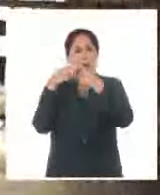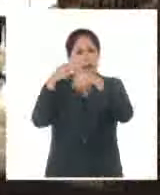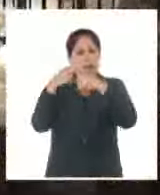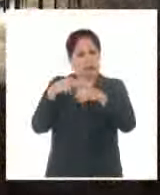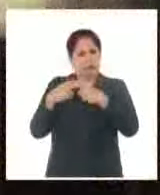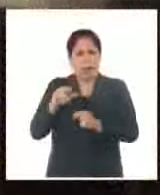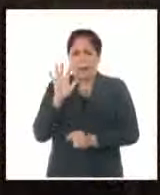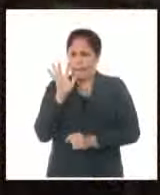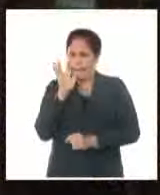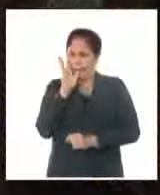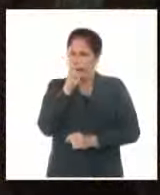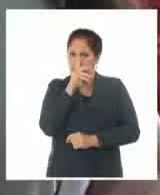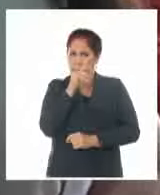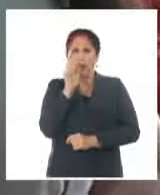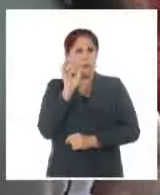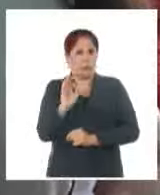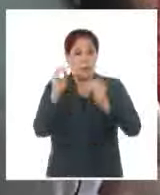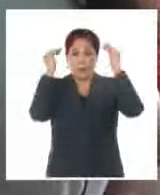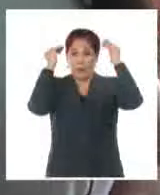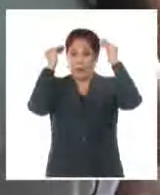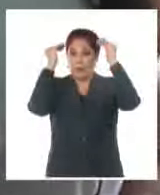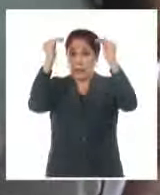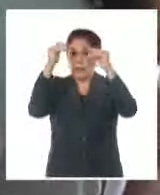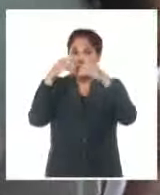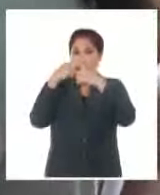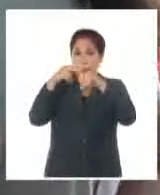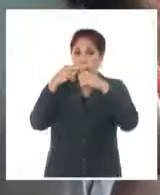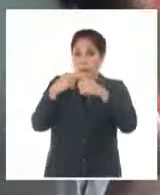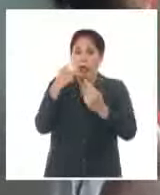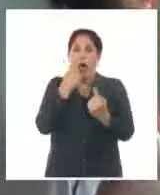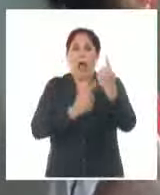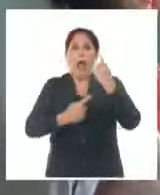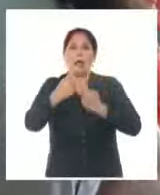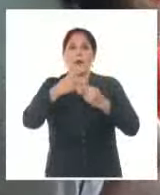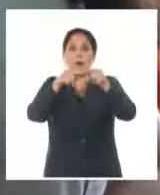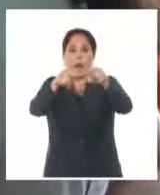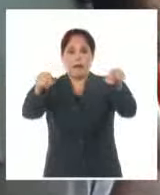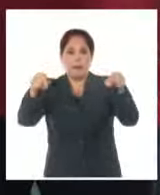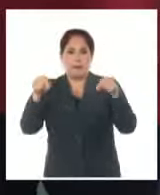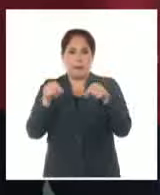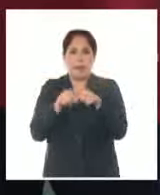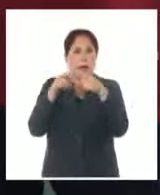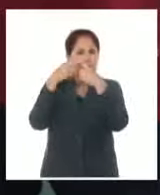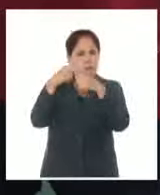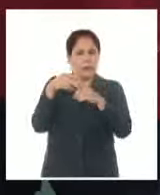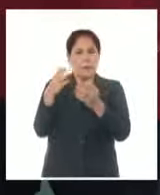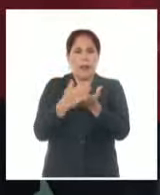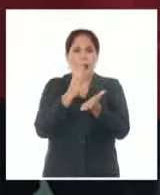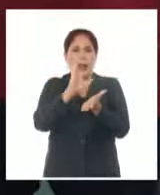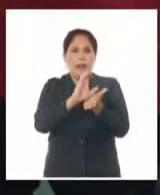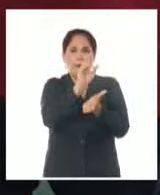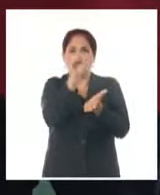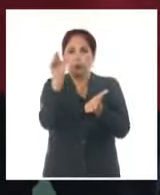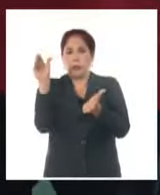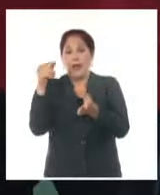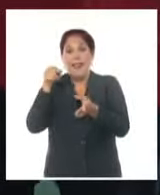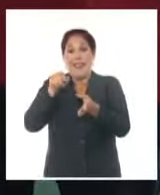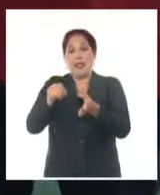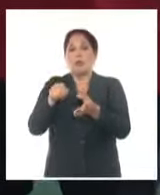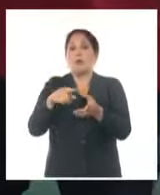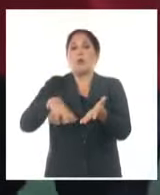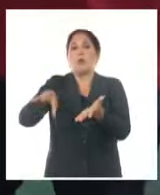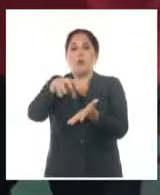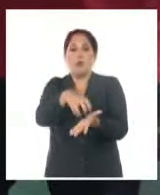la transformación de la cubierta, la remodelación de alguna de sus salas, entre otras acciones previstas, para lo cual la